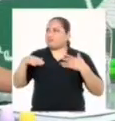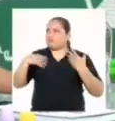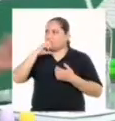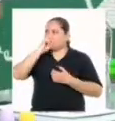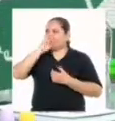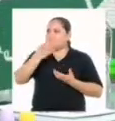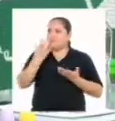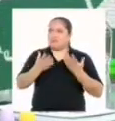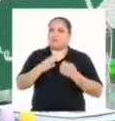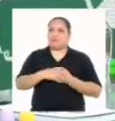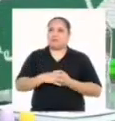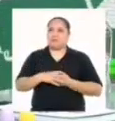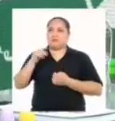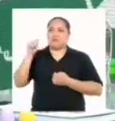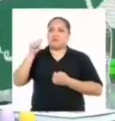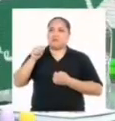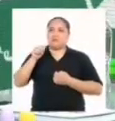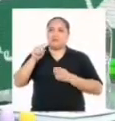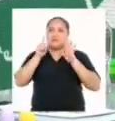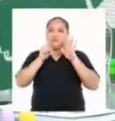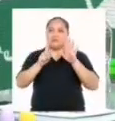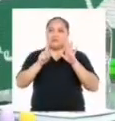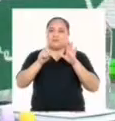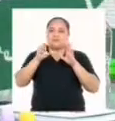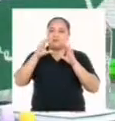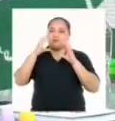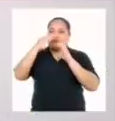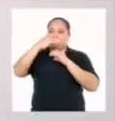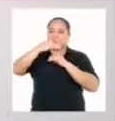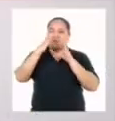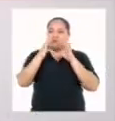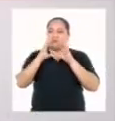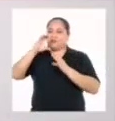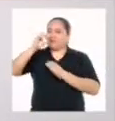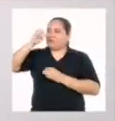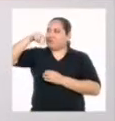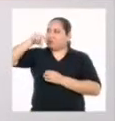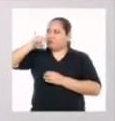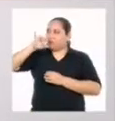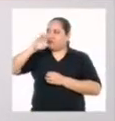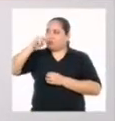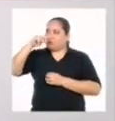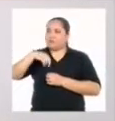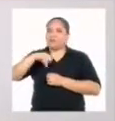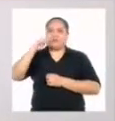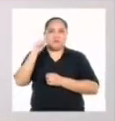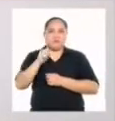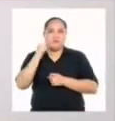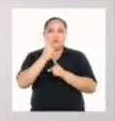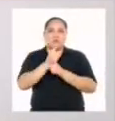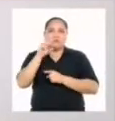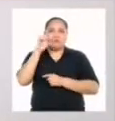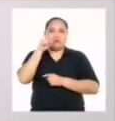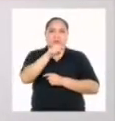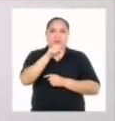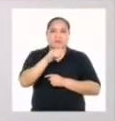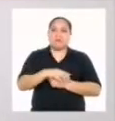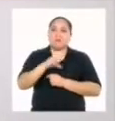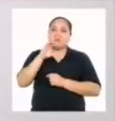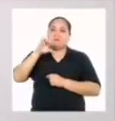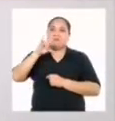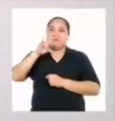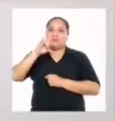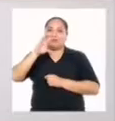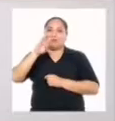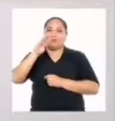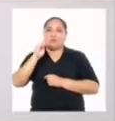Podríamos decir entonces que esto tiene 6 cuadrados congruentes. Así es, Jonathan, pero el esto se llama